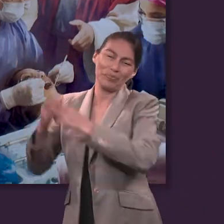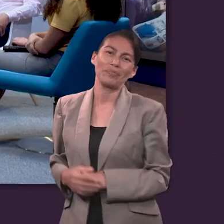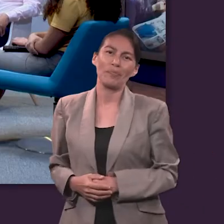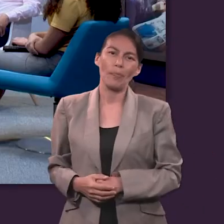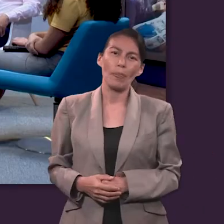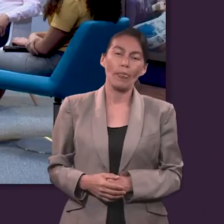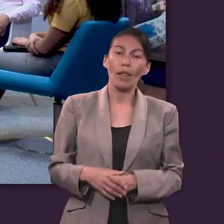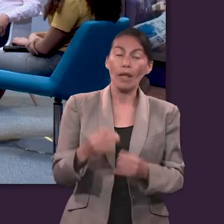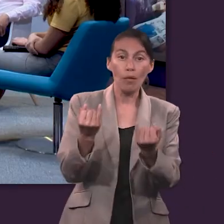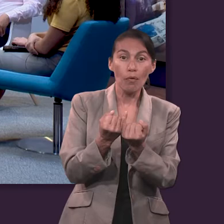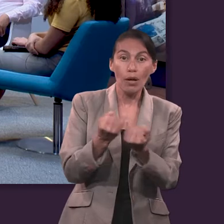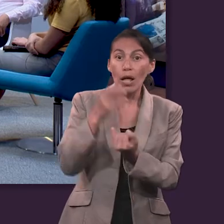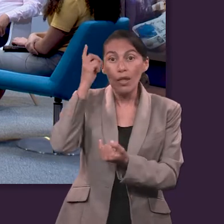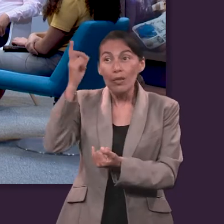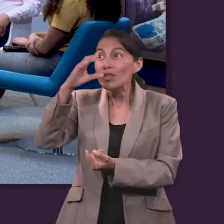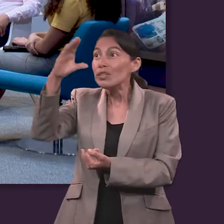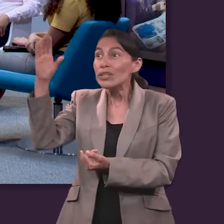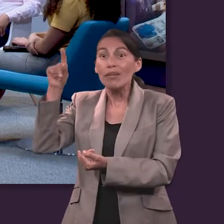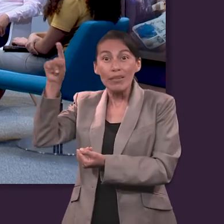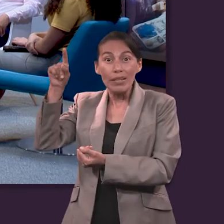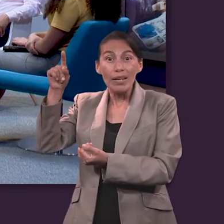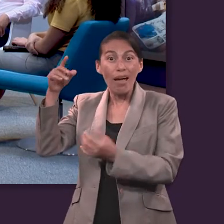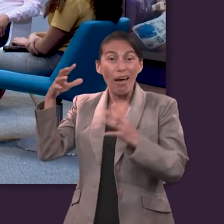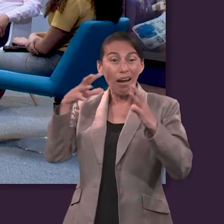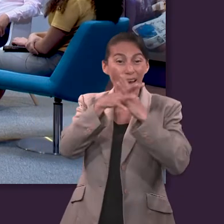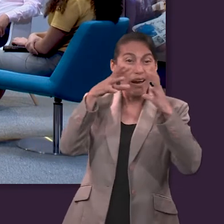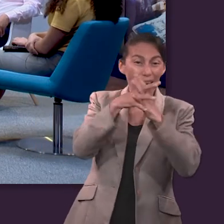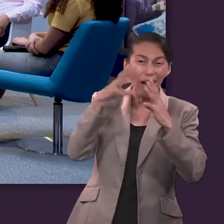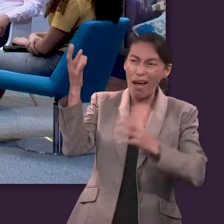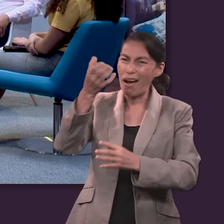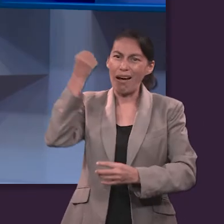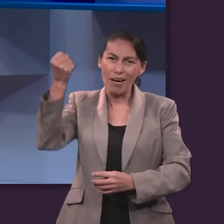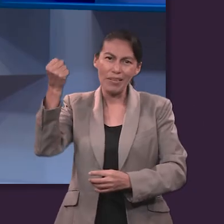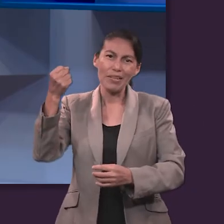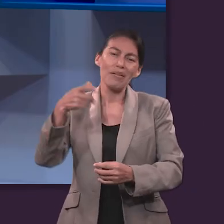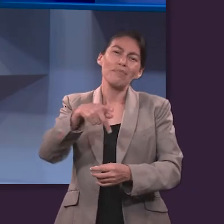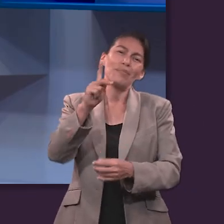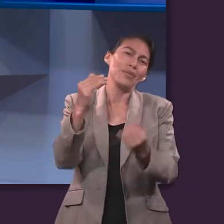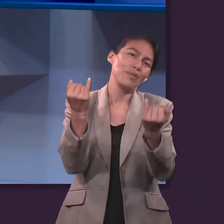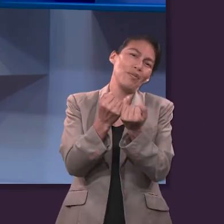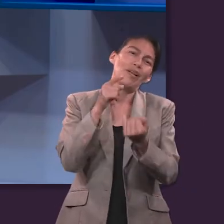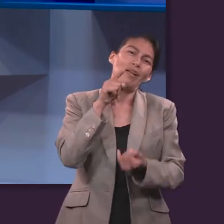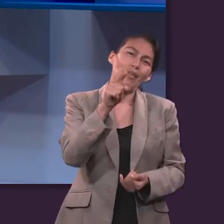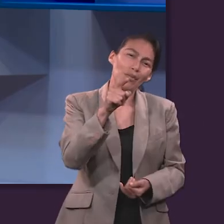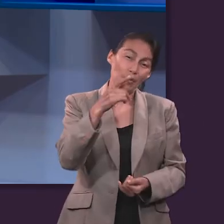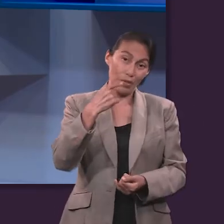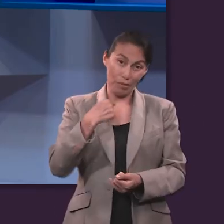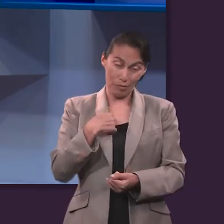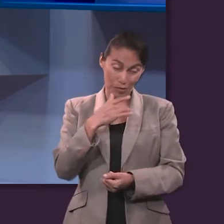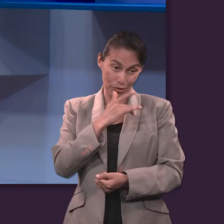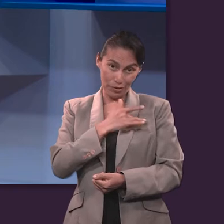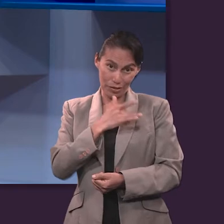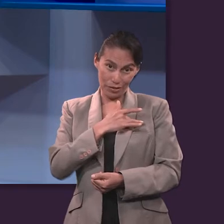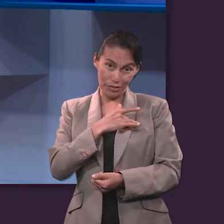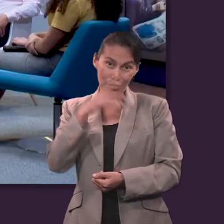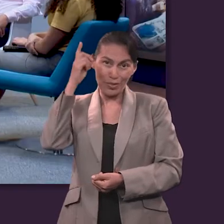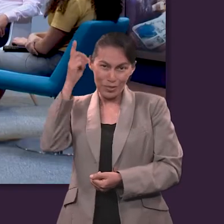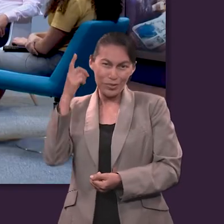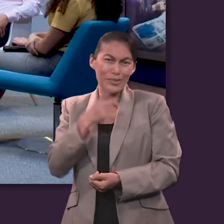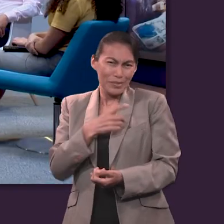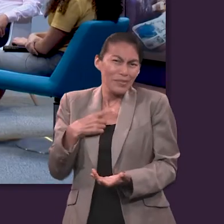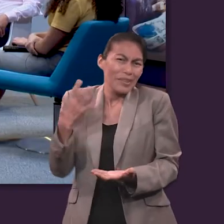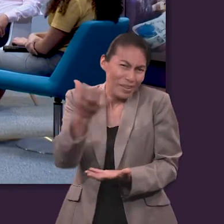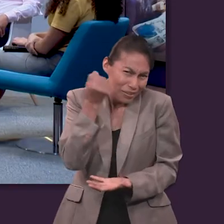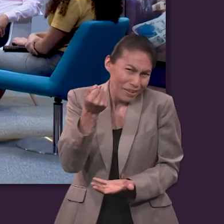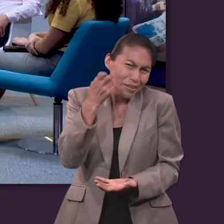ganarla también en cada uno de nuestros corazones. Amén. Maravilloso aporte. Además, para